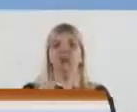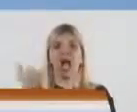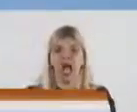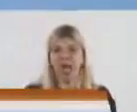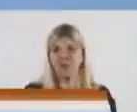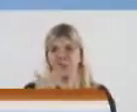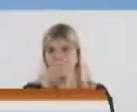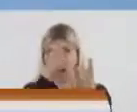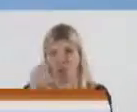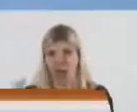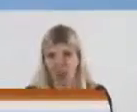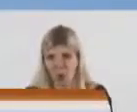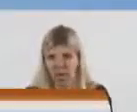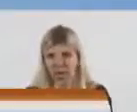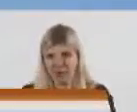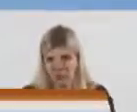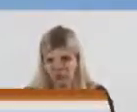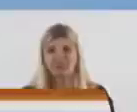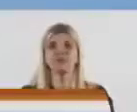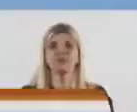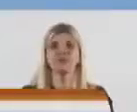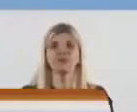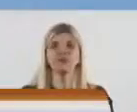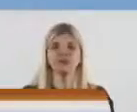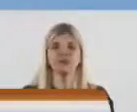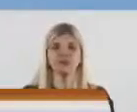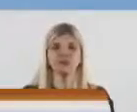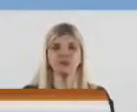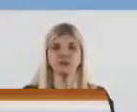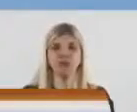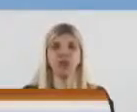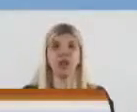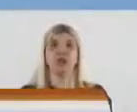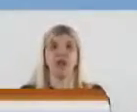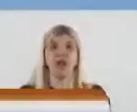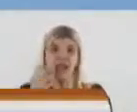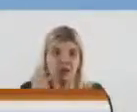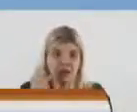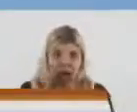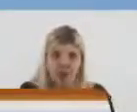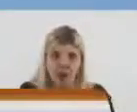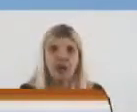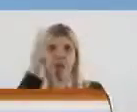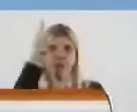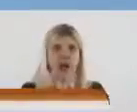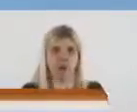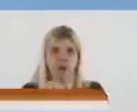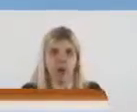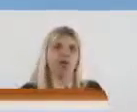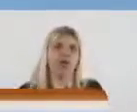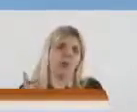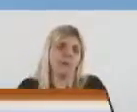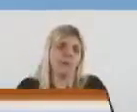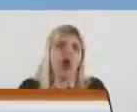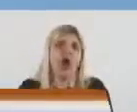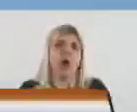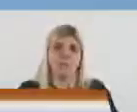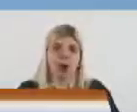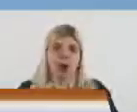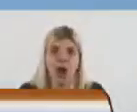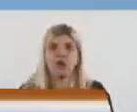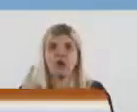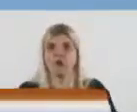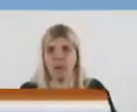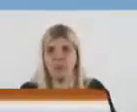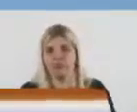de ese tipo y nosotros vamos a trabajar a mejorando los tiempos que lleva esto con este equipo técnico